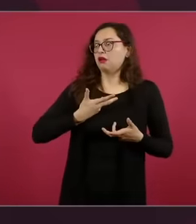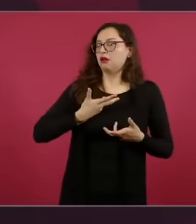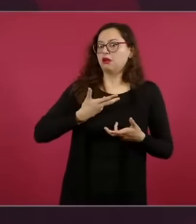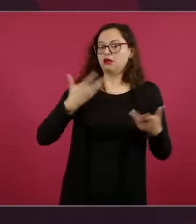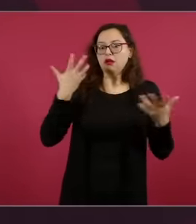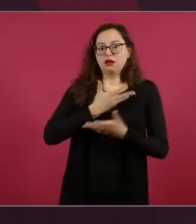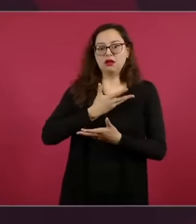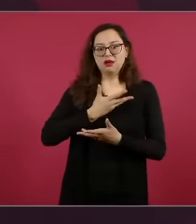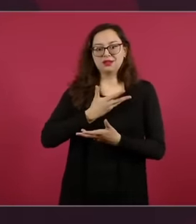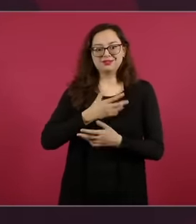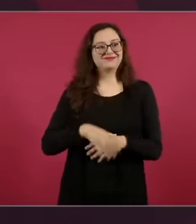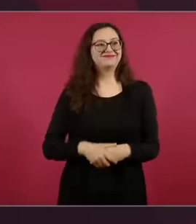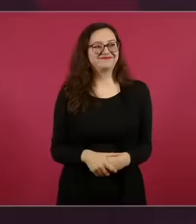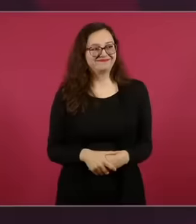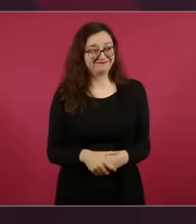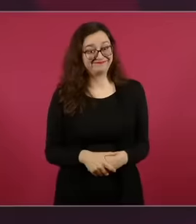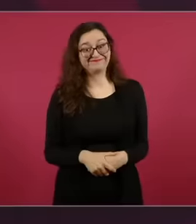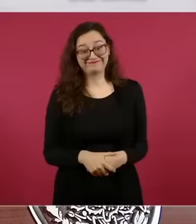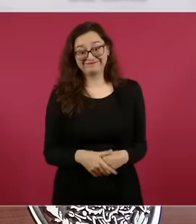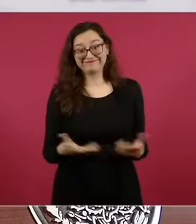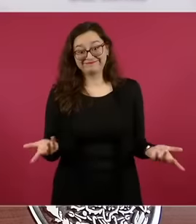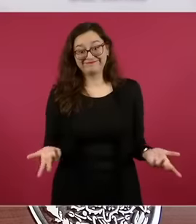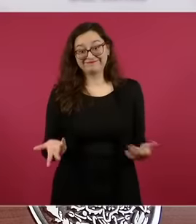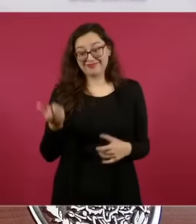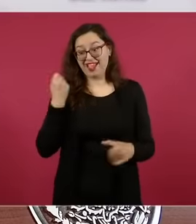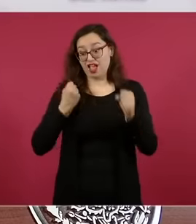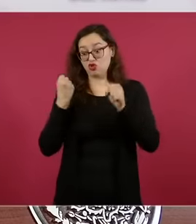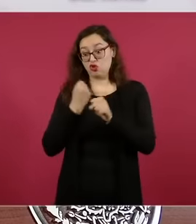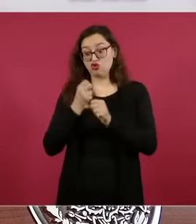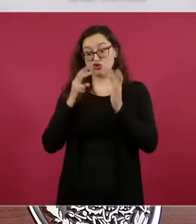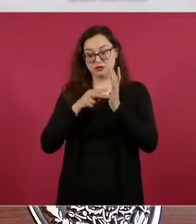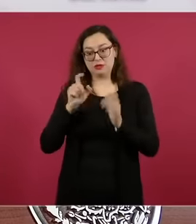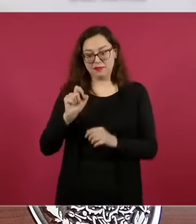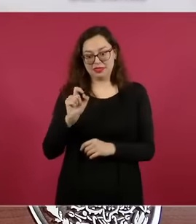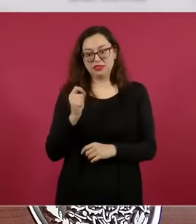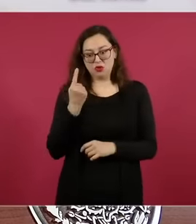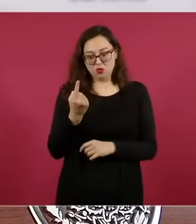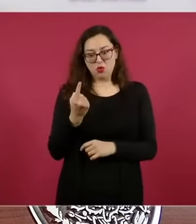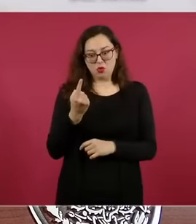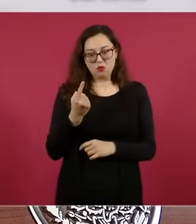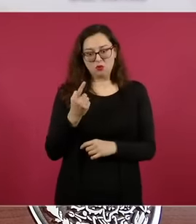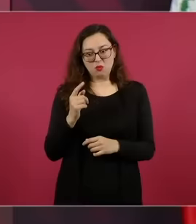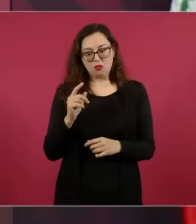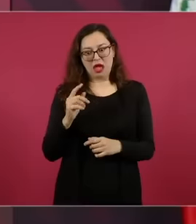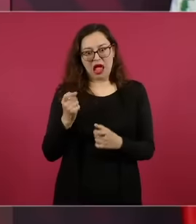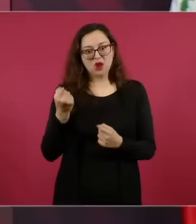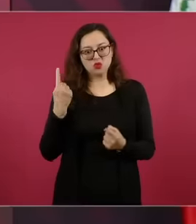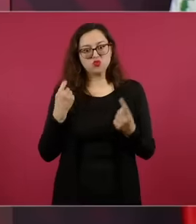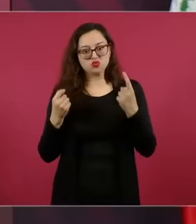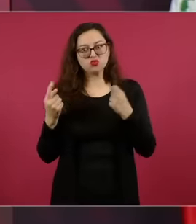elección intermedia del 2021.